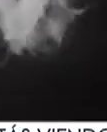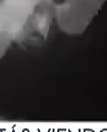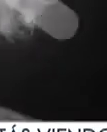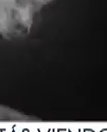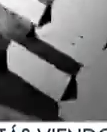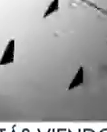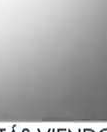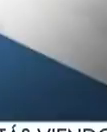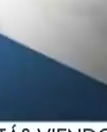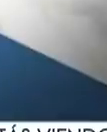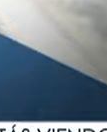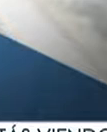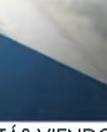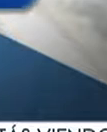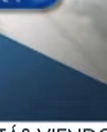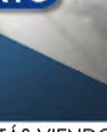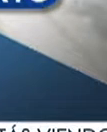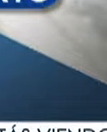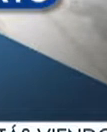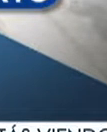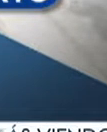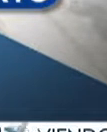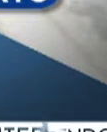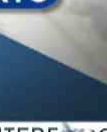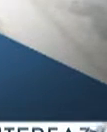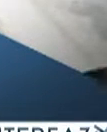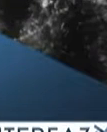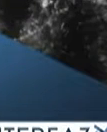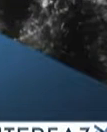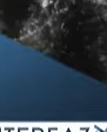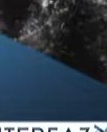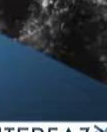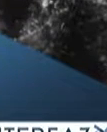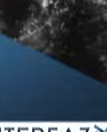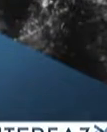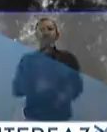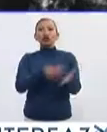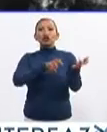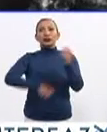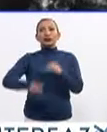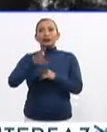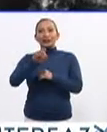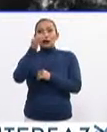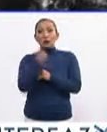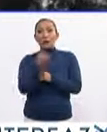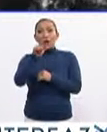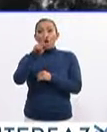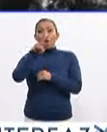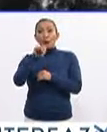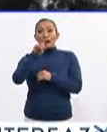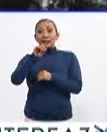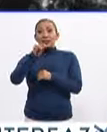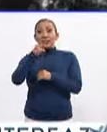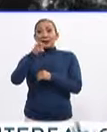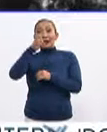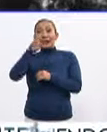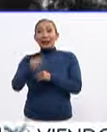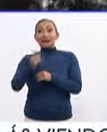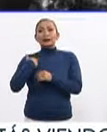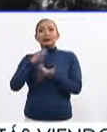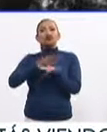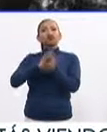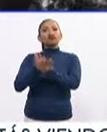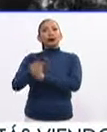En 1839, Louis